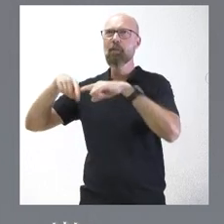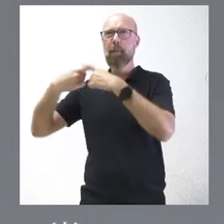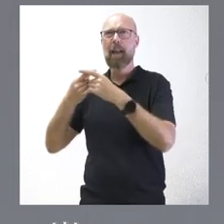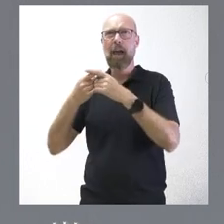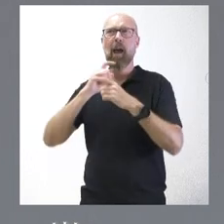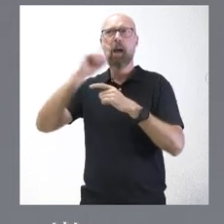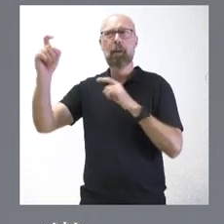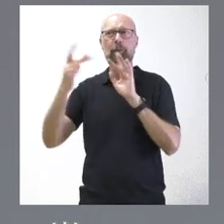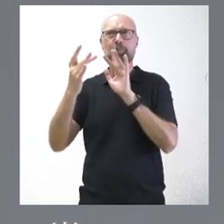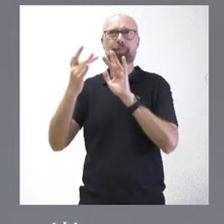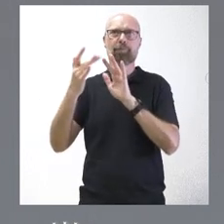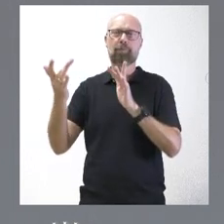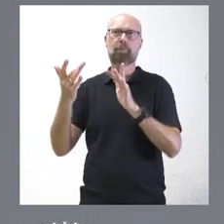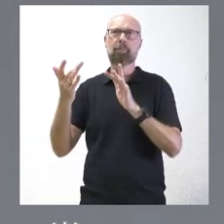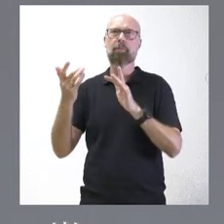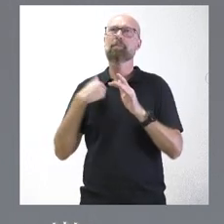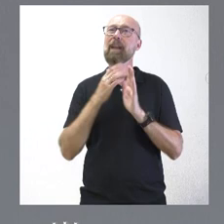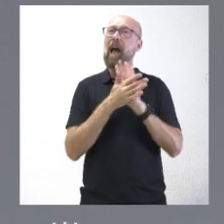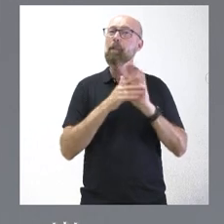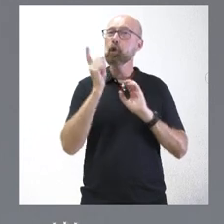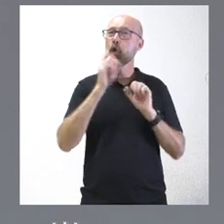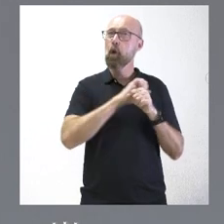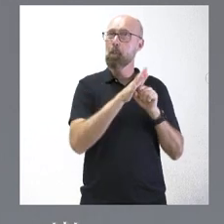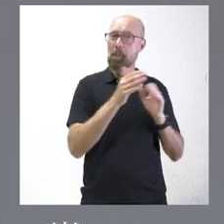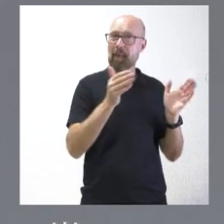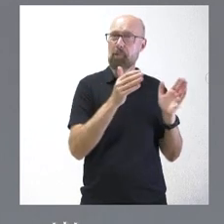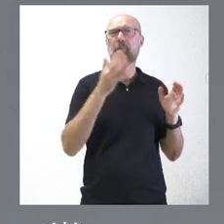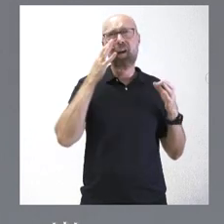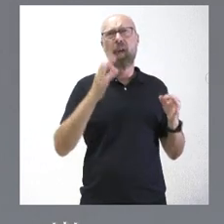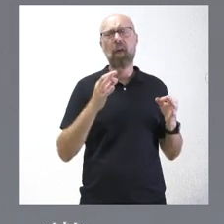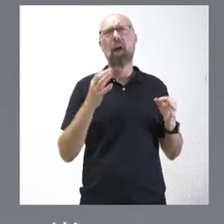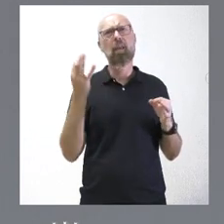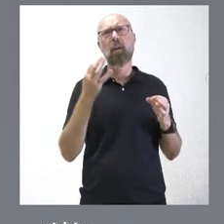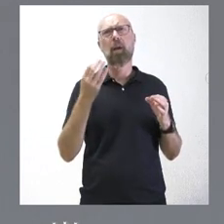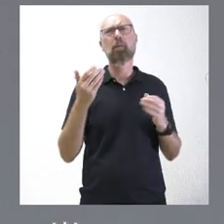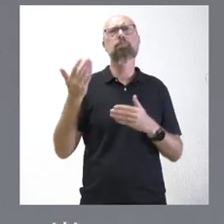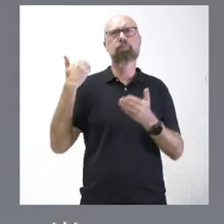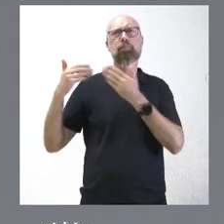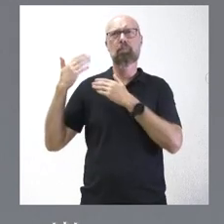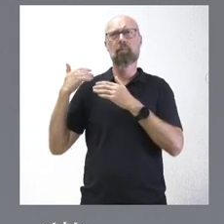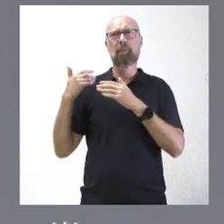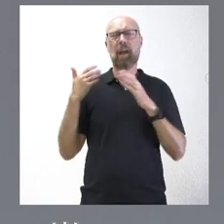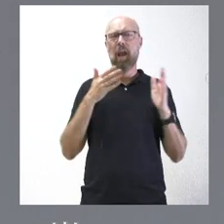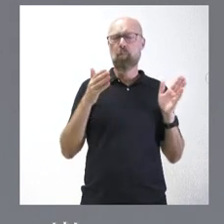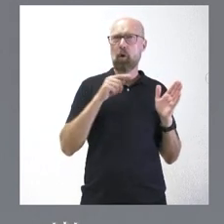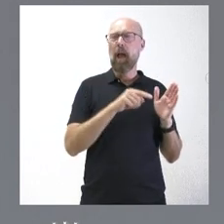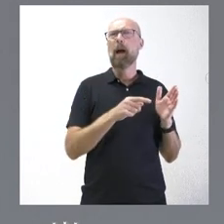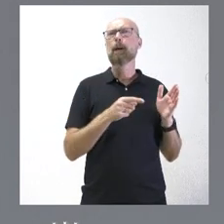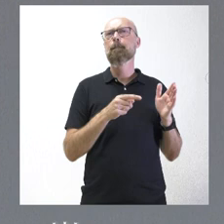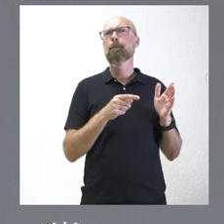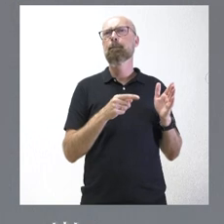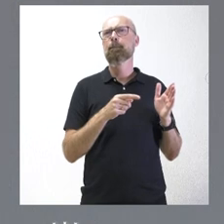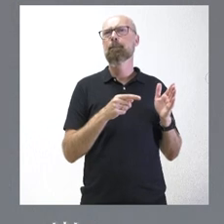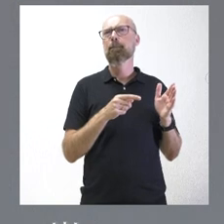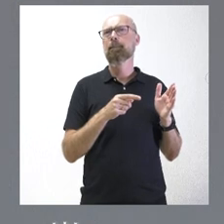Hablamos ahora de la pandemia Y la verdad es que hay que retrotraerse a esos tiempos en que prácticamente